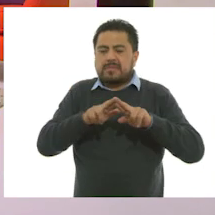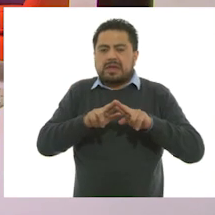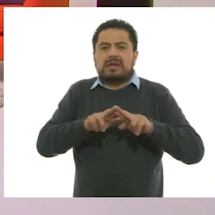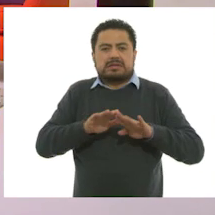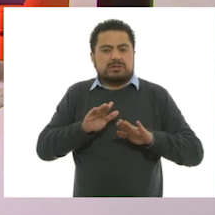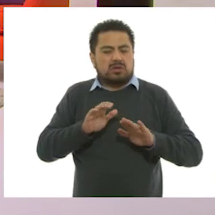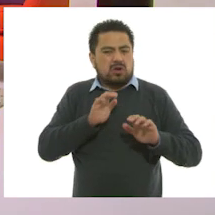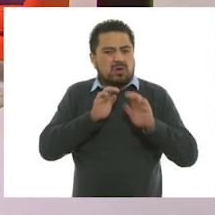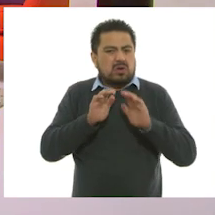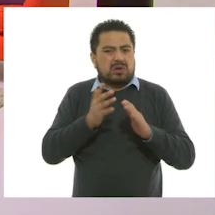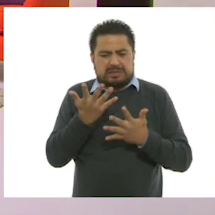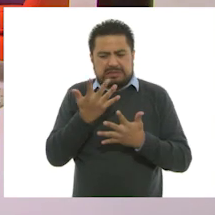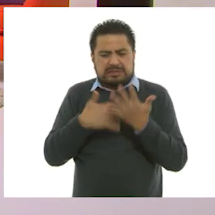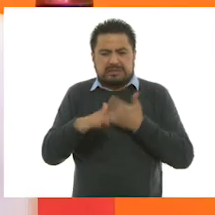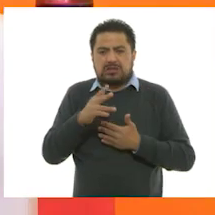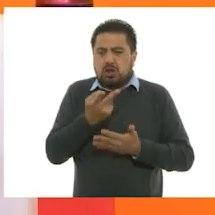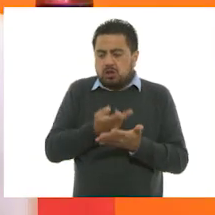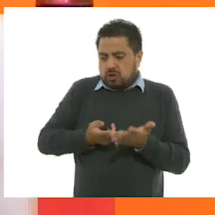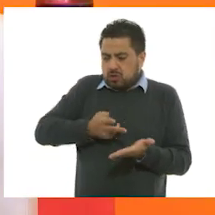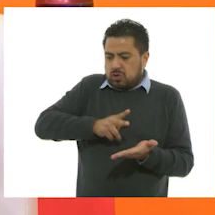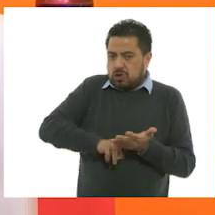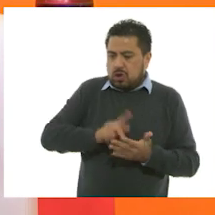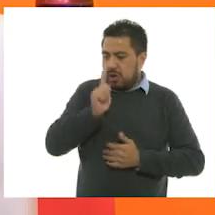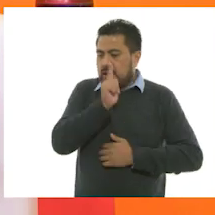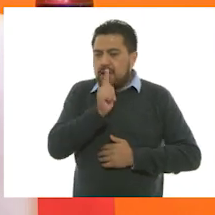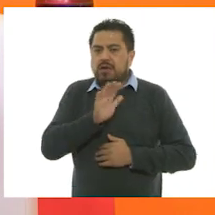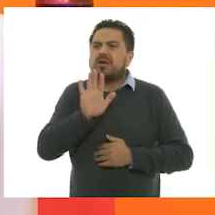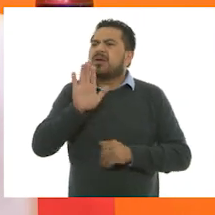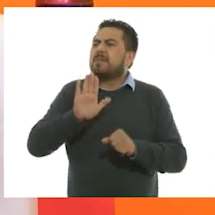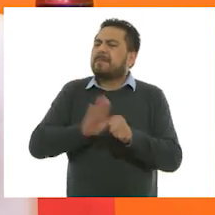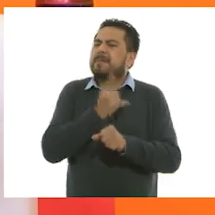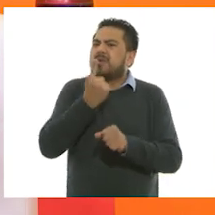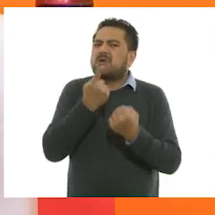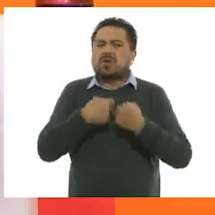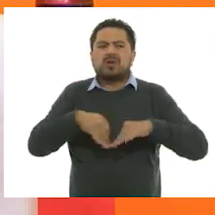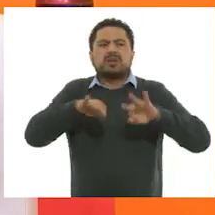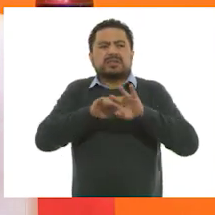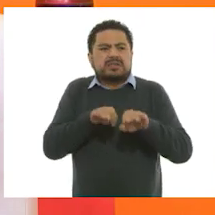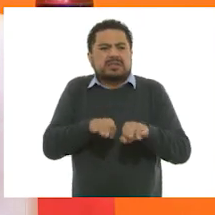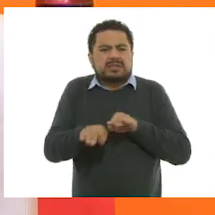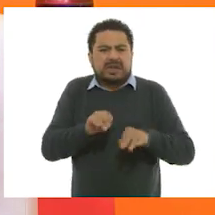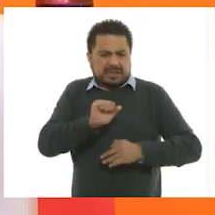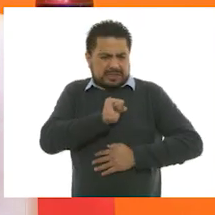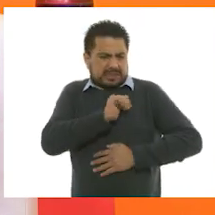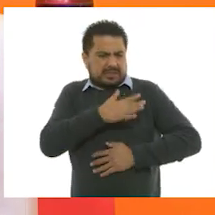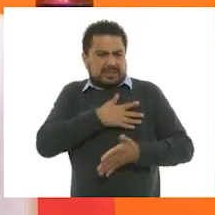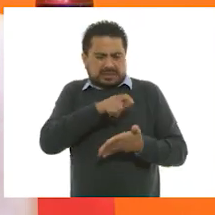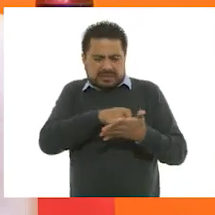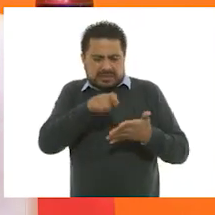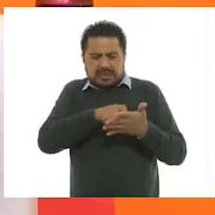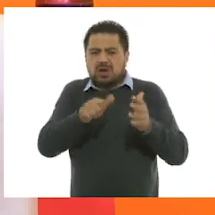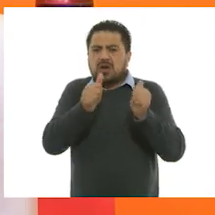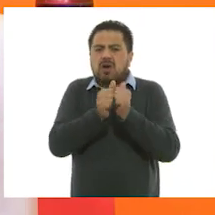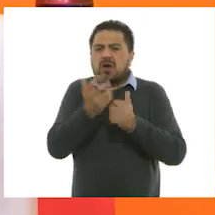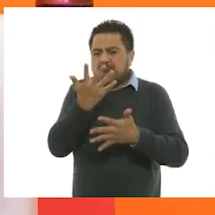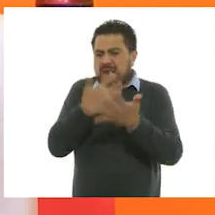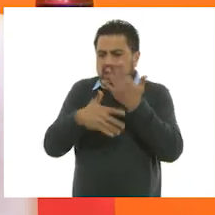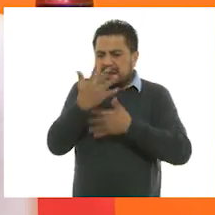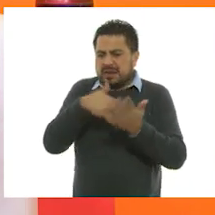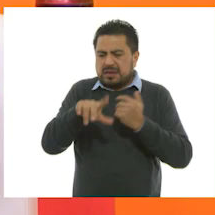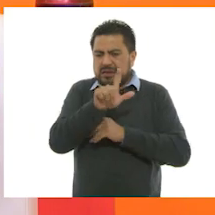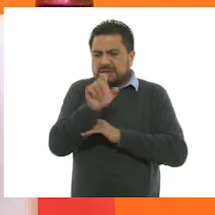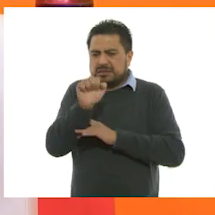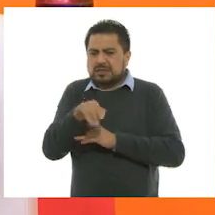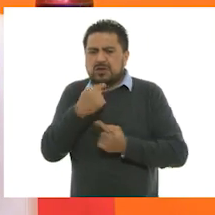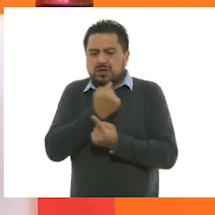competencia comunicativa en ambas lenguas. Pero a ver, ¿por qué es importante trabajar el español escrito a través de la lengua de señas con